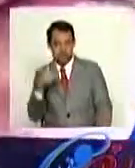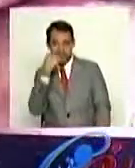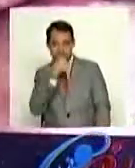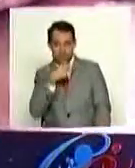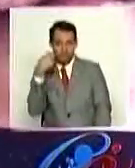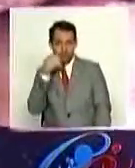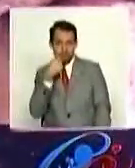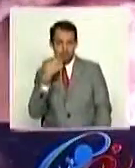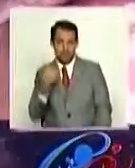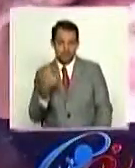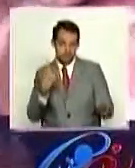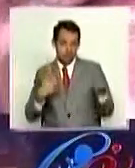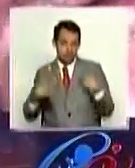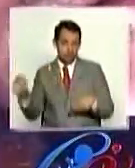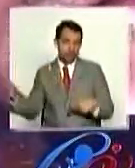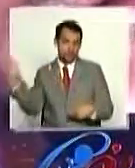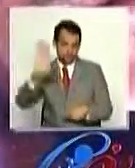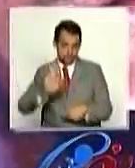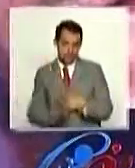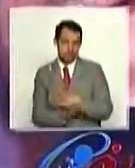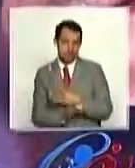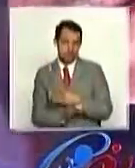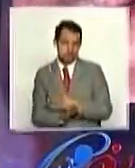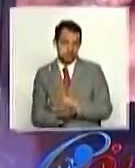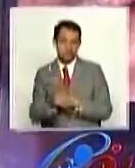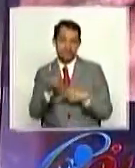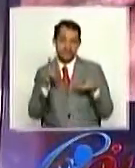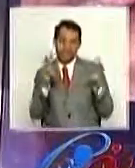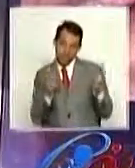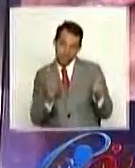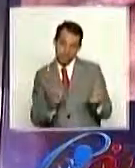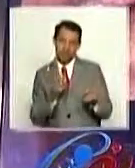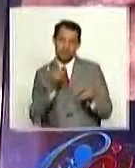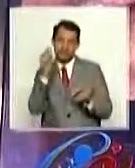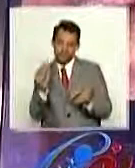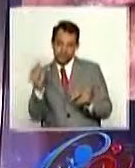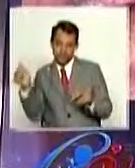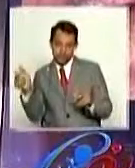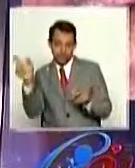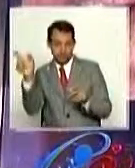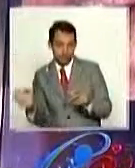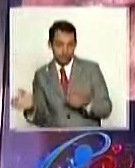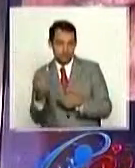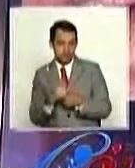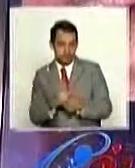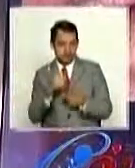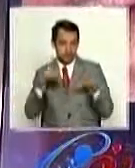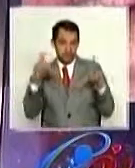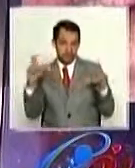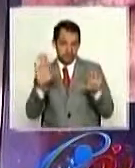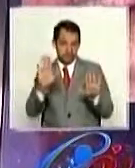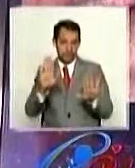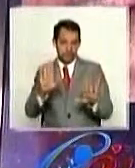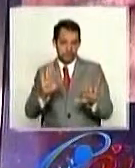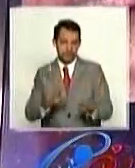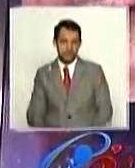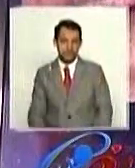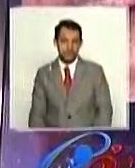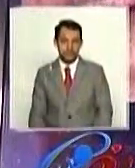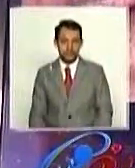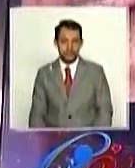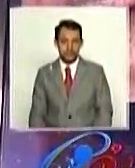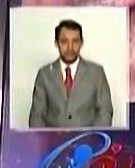este corte comerciales y vamos a seguir analizando ciertos casos, el mismo del paciente y también unas radiografías. Ya volvemos después de este